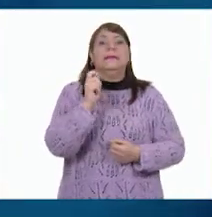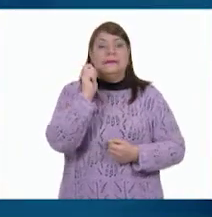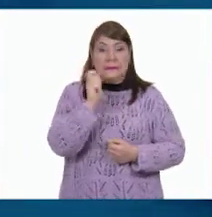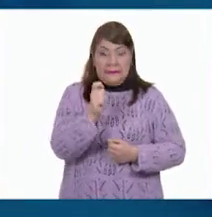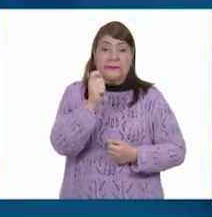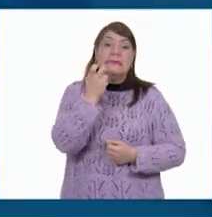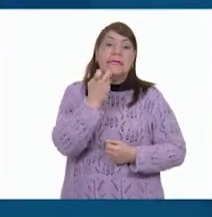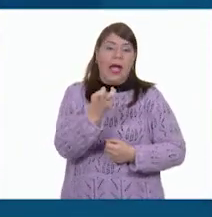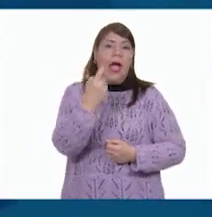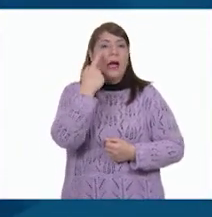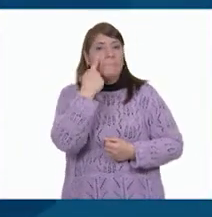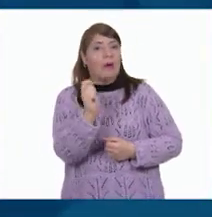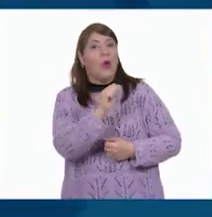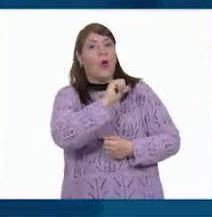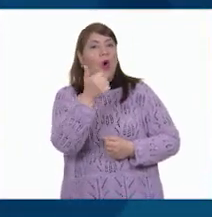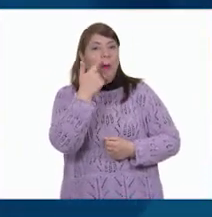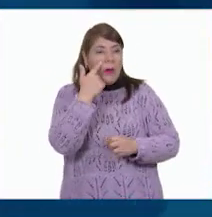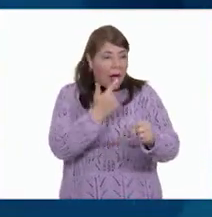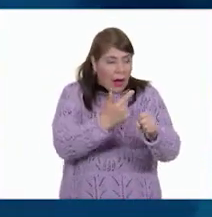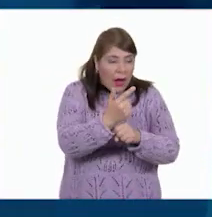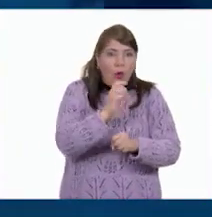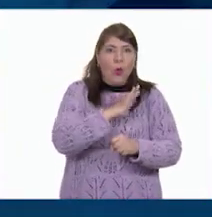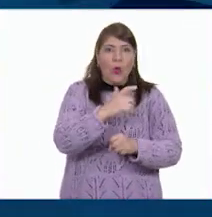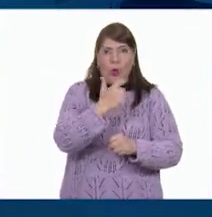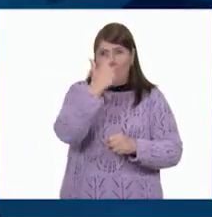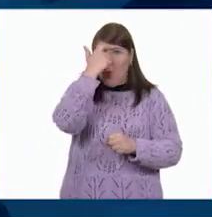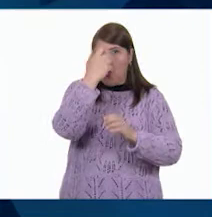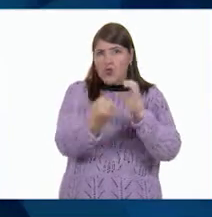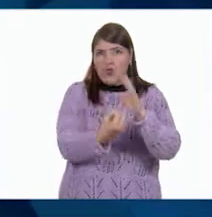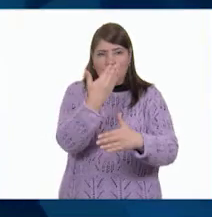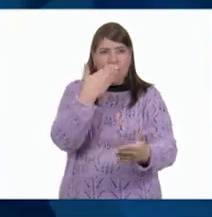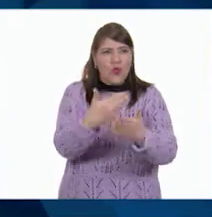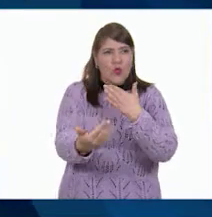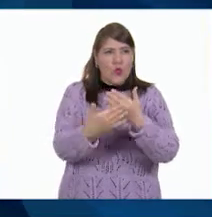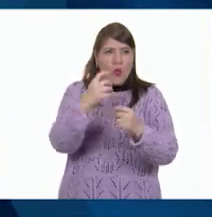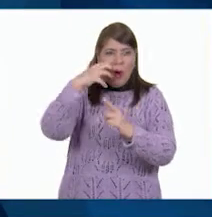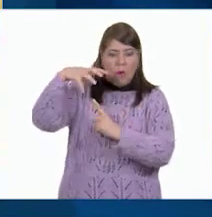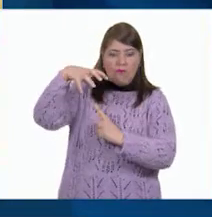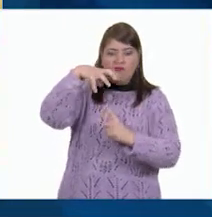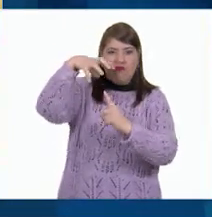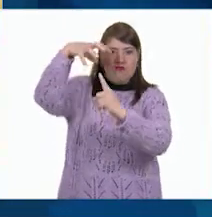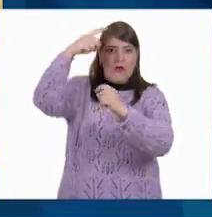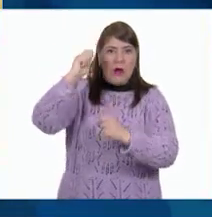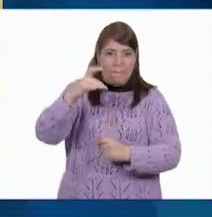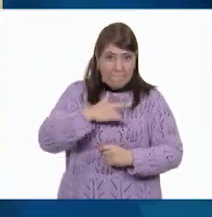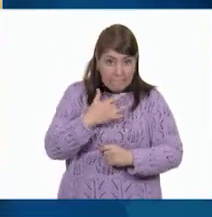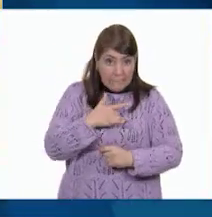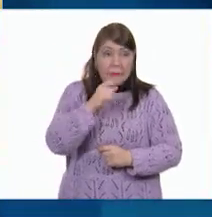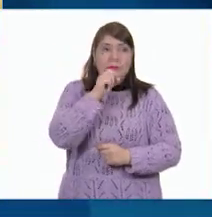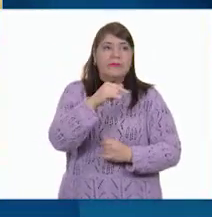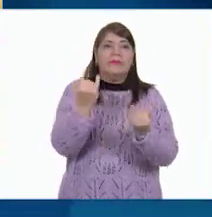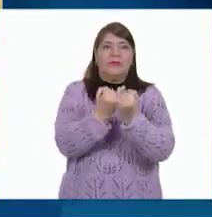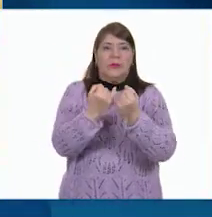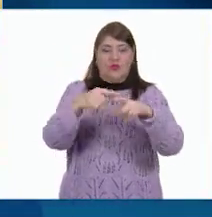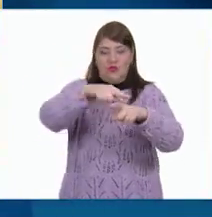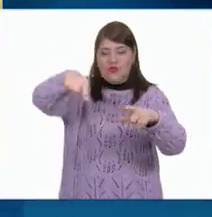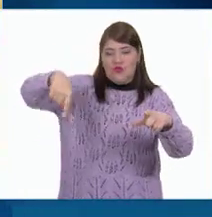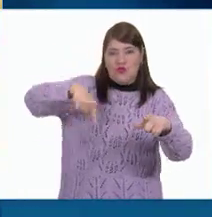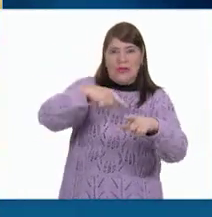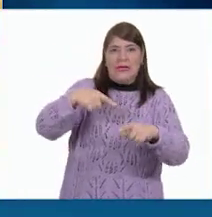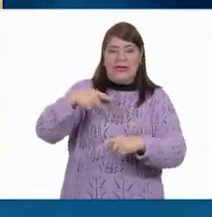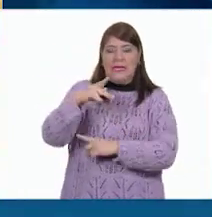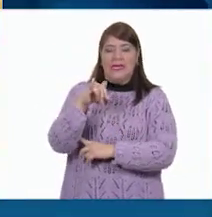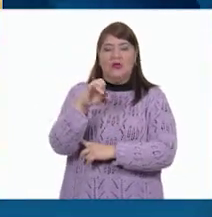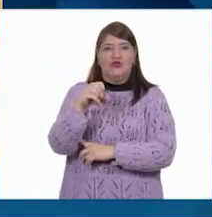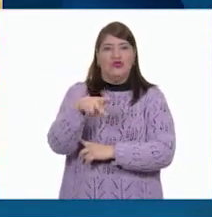ahí otro de los inventos que hablábamos la clase pasada, el globo aerostático y un kiosco, como los que se